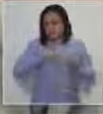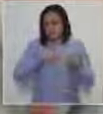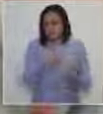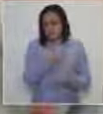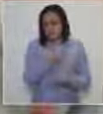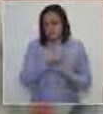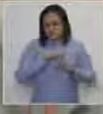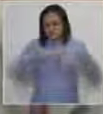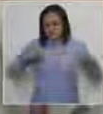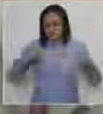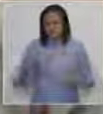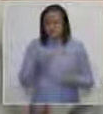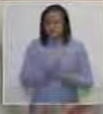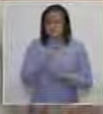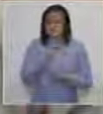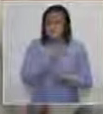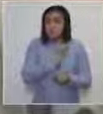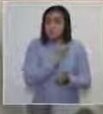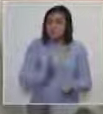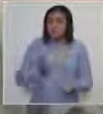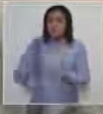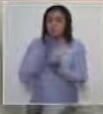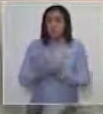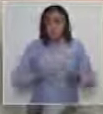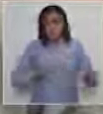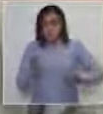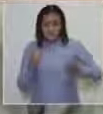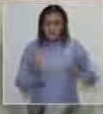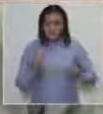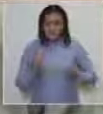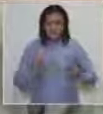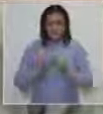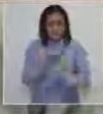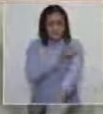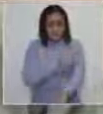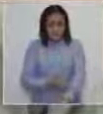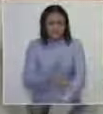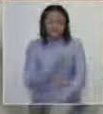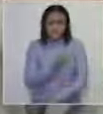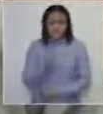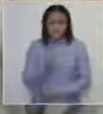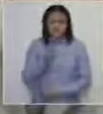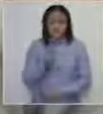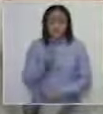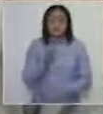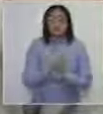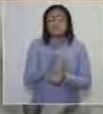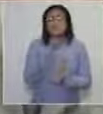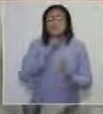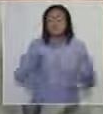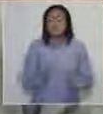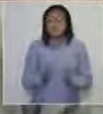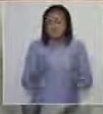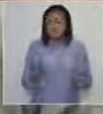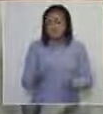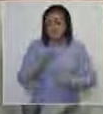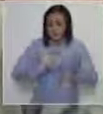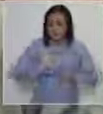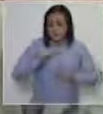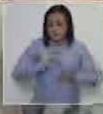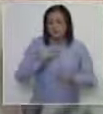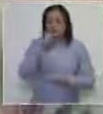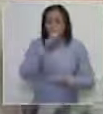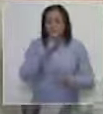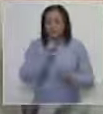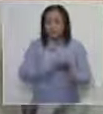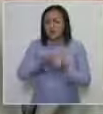salir, disfrutar, convivir en familia y, por supuesto, además promover la reactivación económica y el consumo